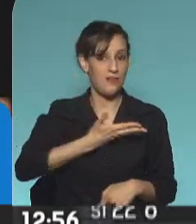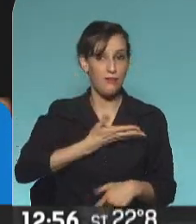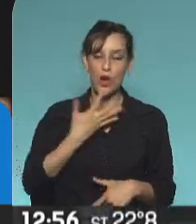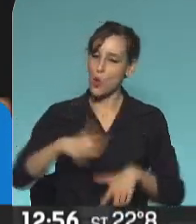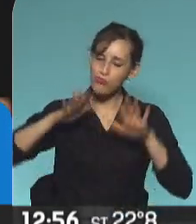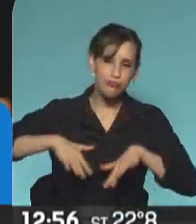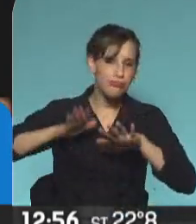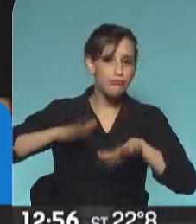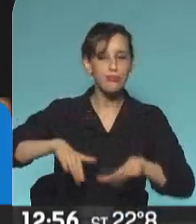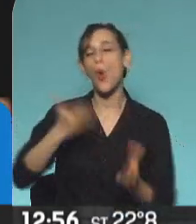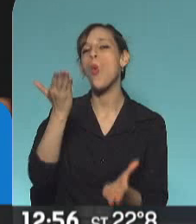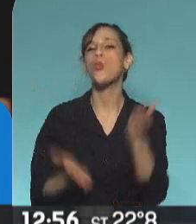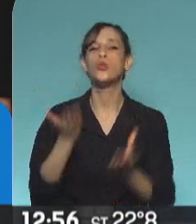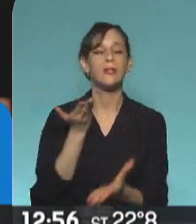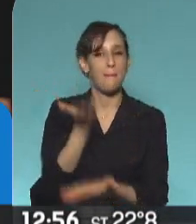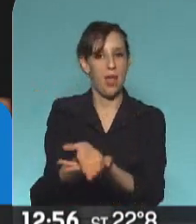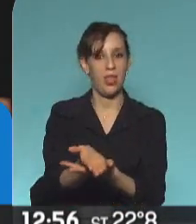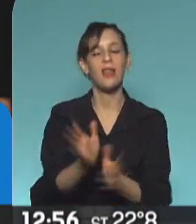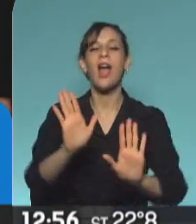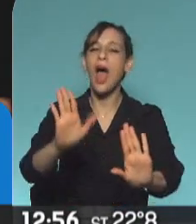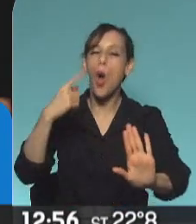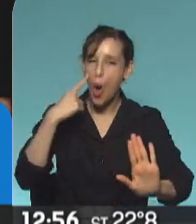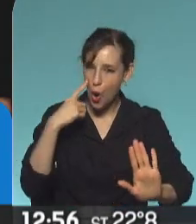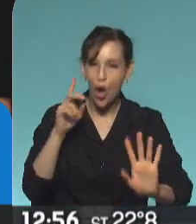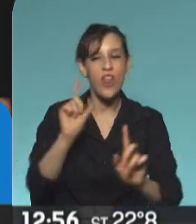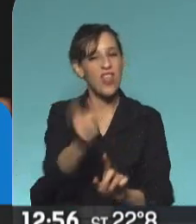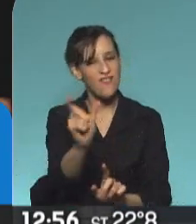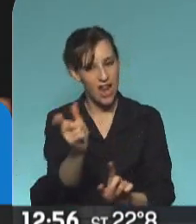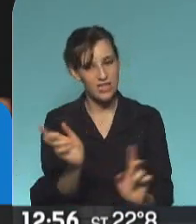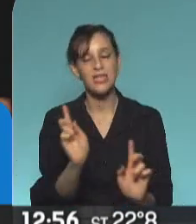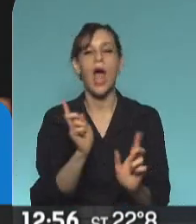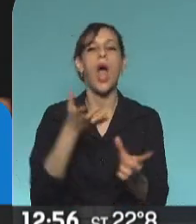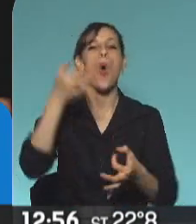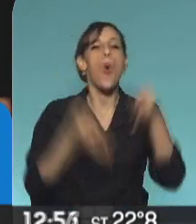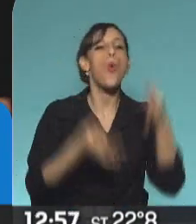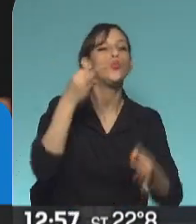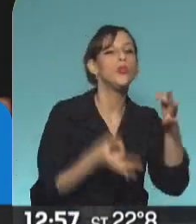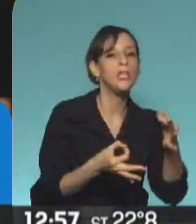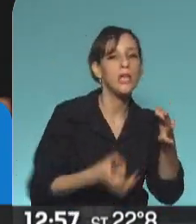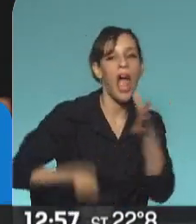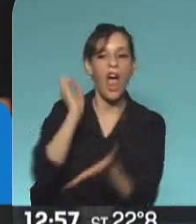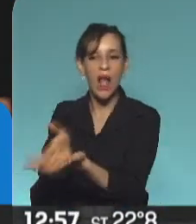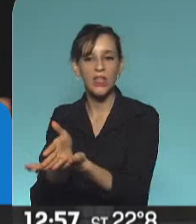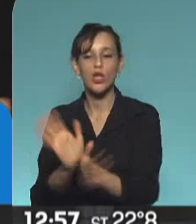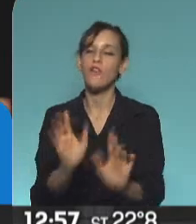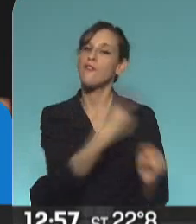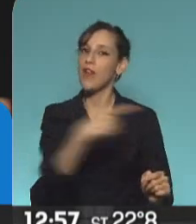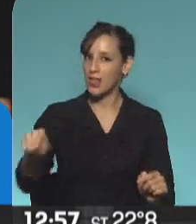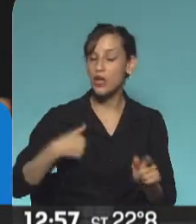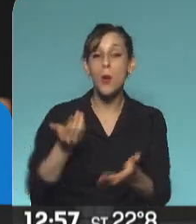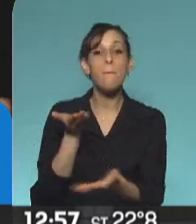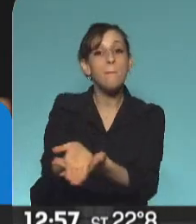si quiero diferenciar bien la idea de justicia con castigo acá nos están pidiendo más castigos más penas más leyes está pidiendo que lo que ésta